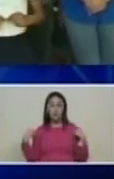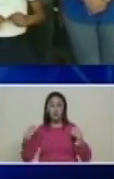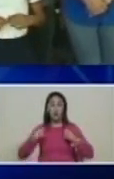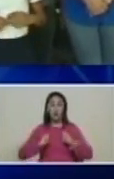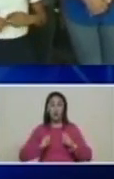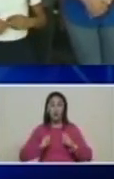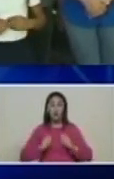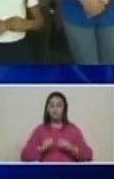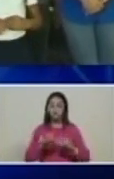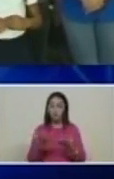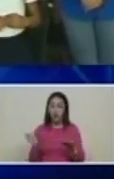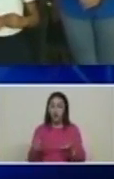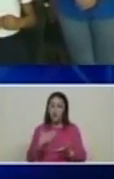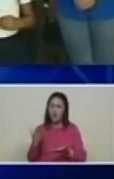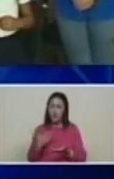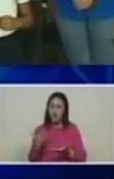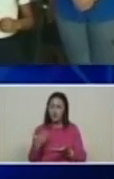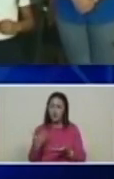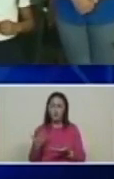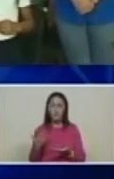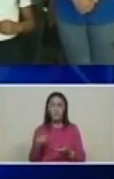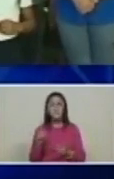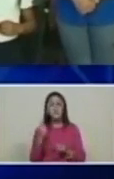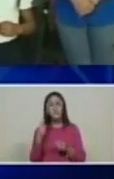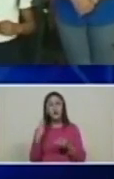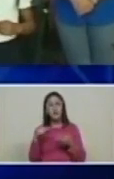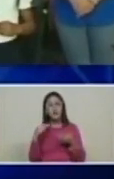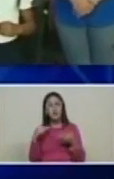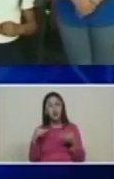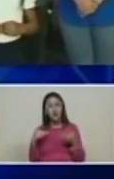con sus útiles escolares de primer nivel,